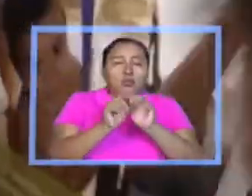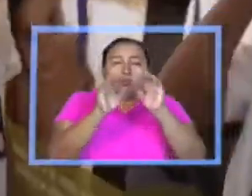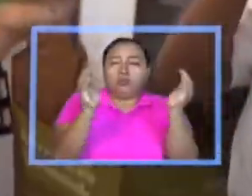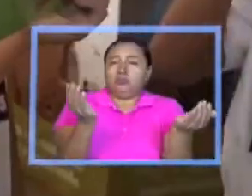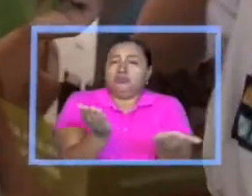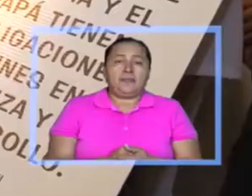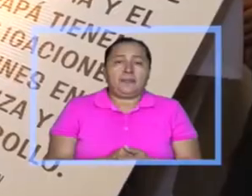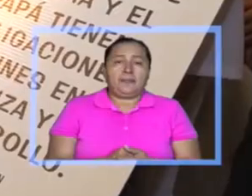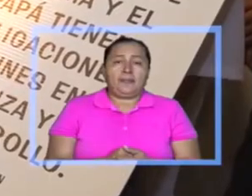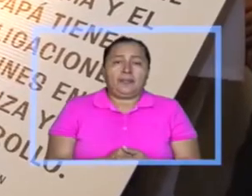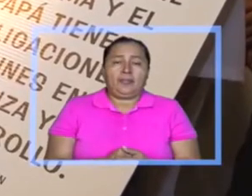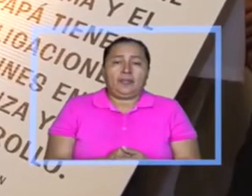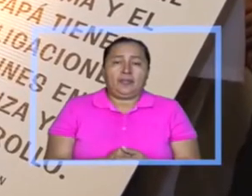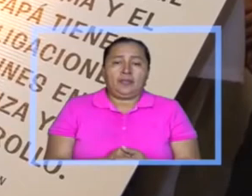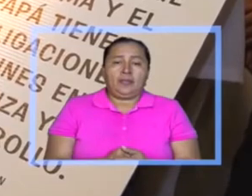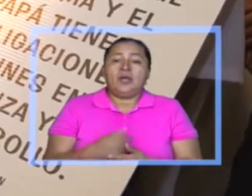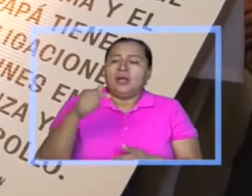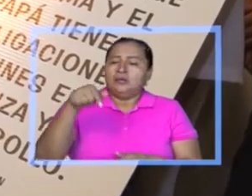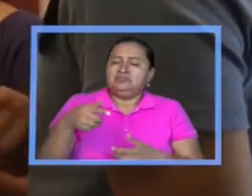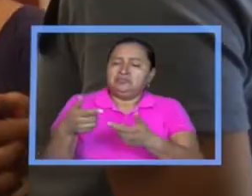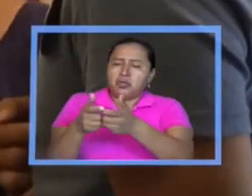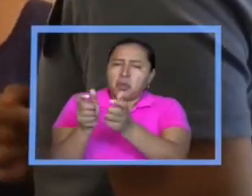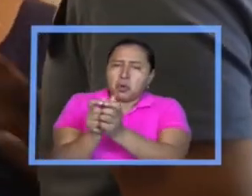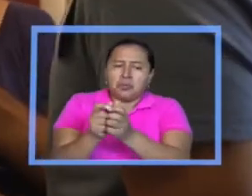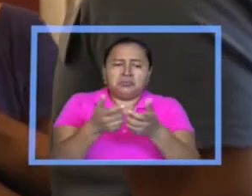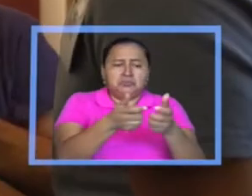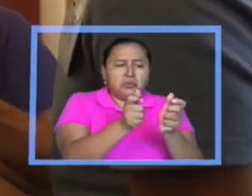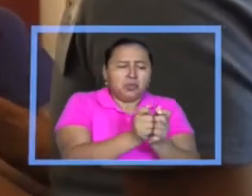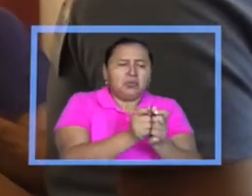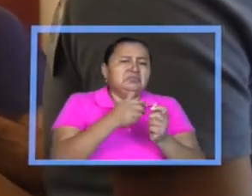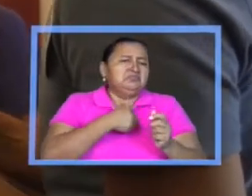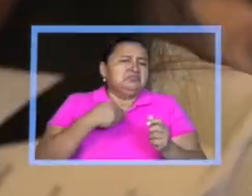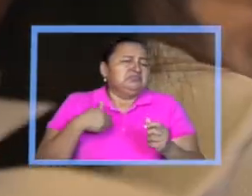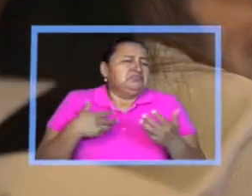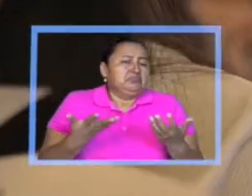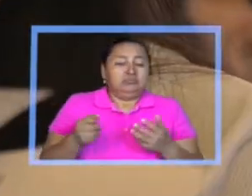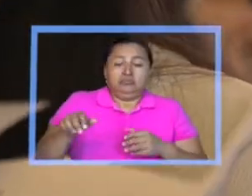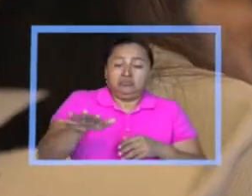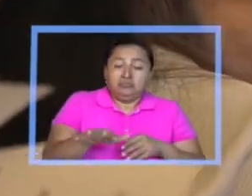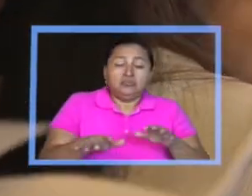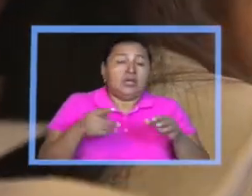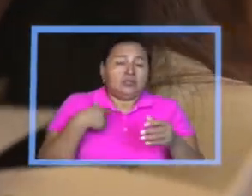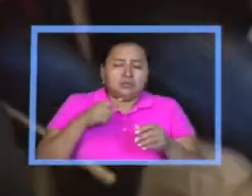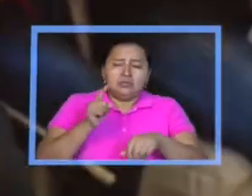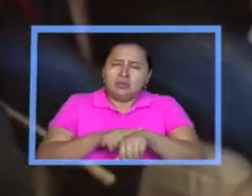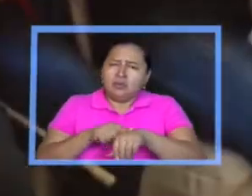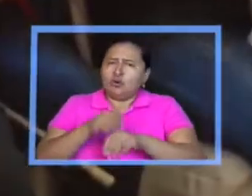bueno, cómo se respetan los derechos, cómo debemos de hacer los deberes, sin agresiones,